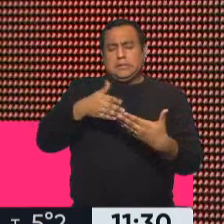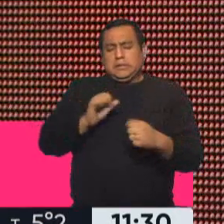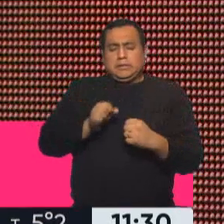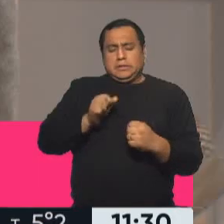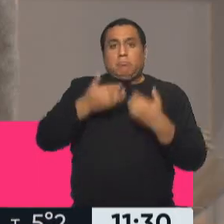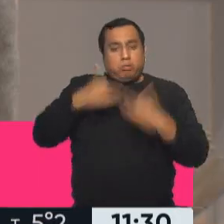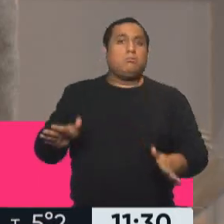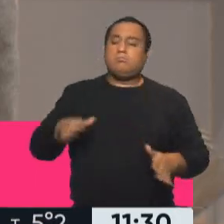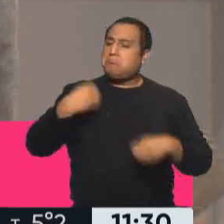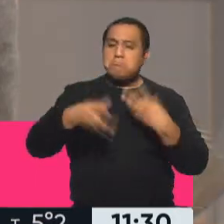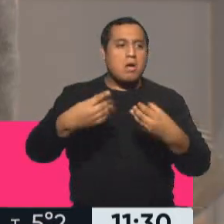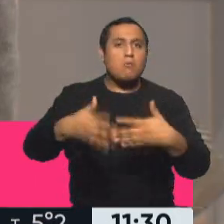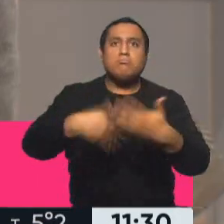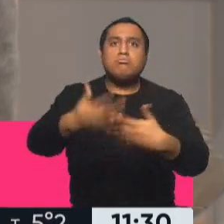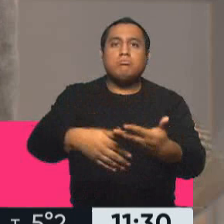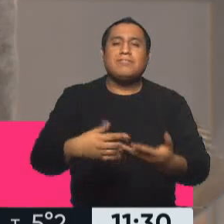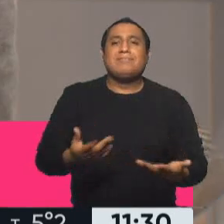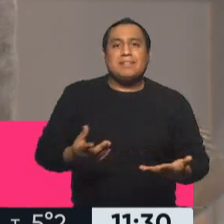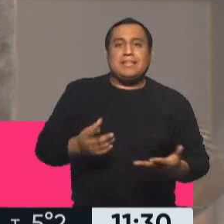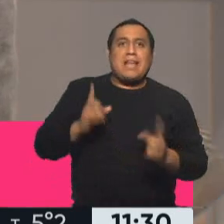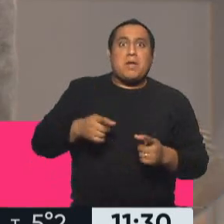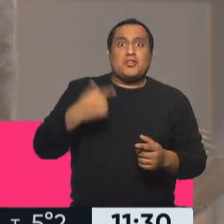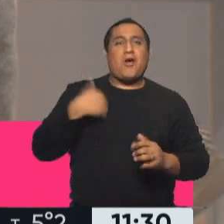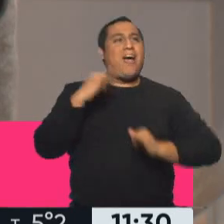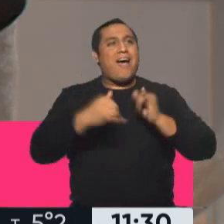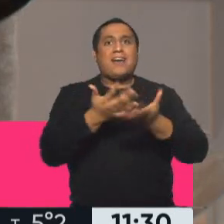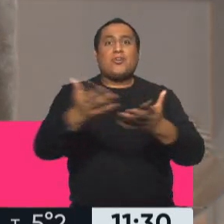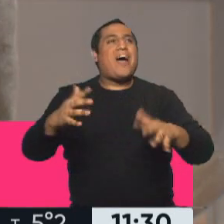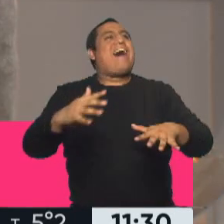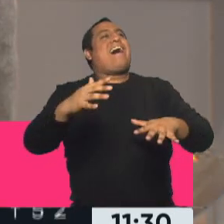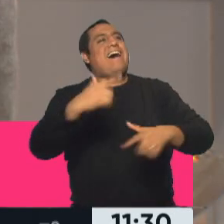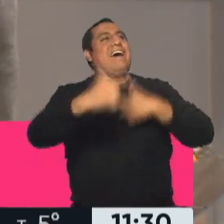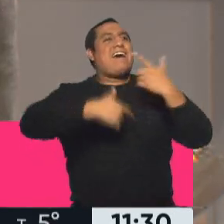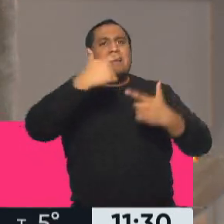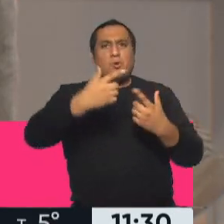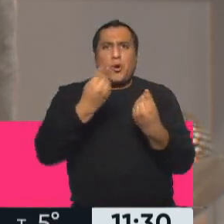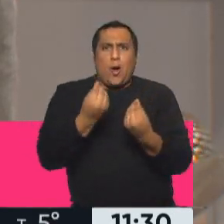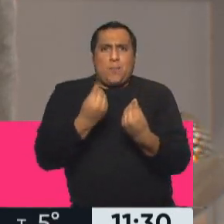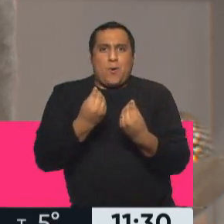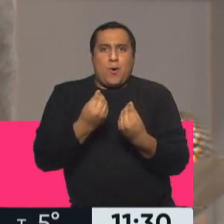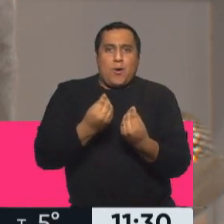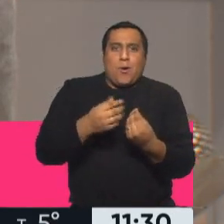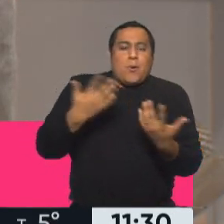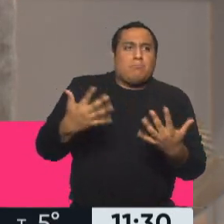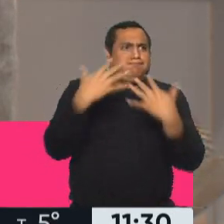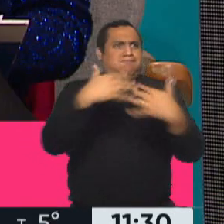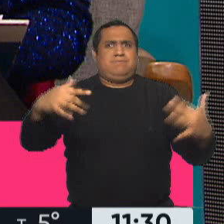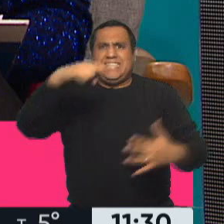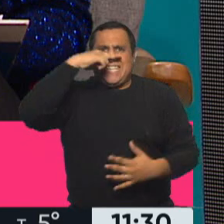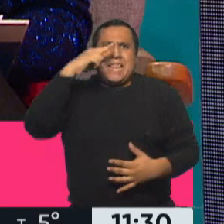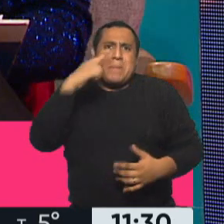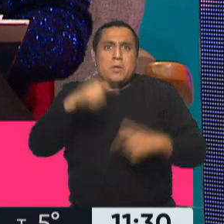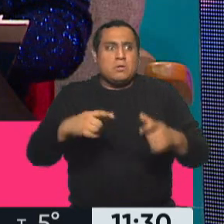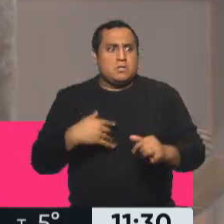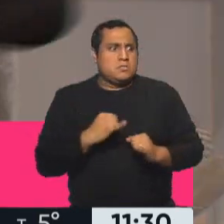Totalmente, relacionarme y encima hacer reír, ¿no? Salir a un escenario y después salir, no sé, en una par 7.000 personas, decir, ¿cómo